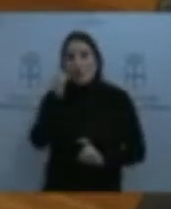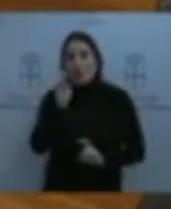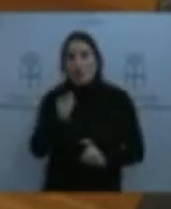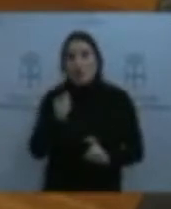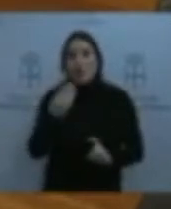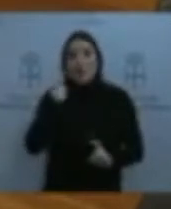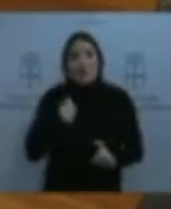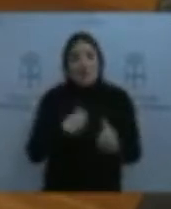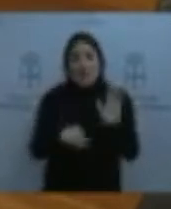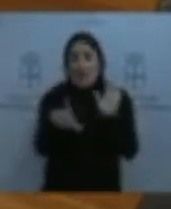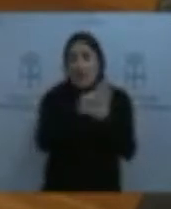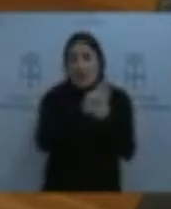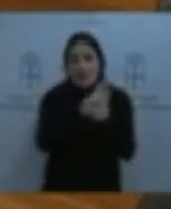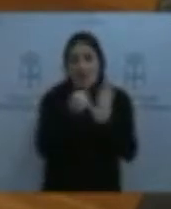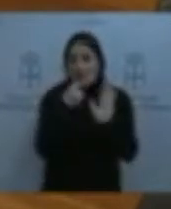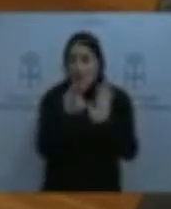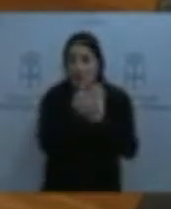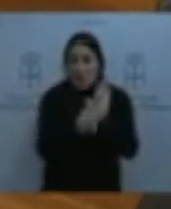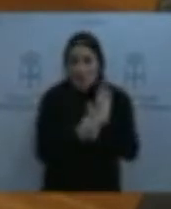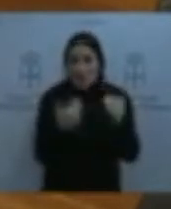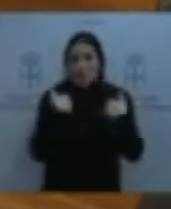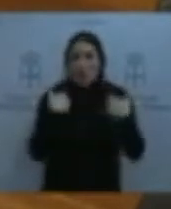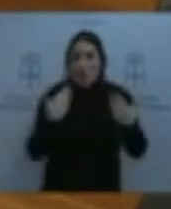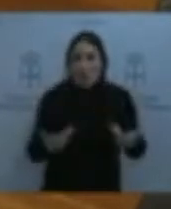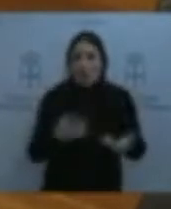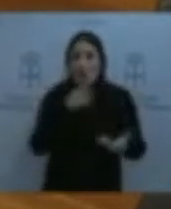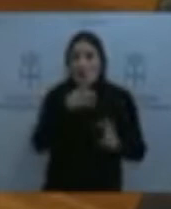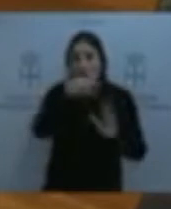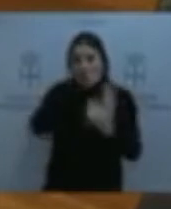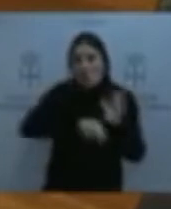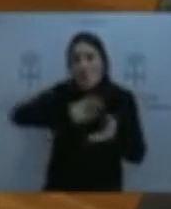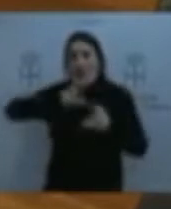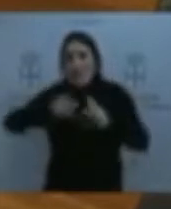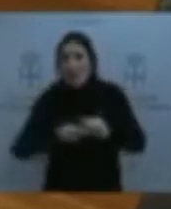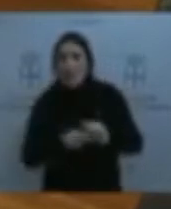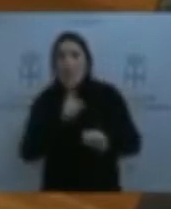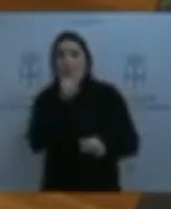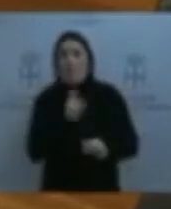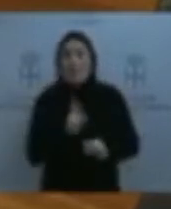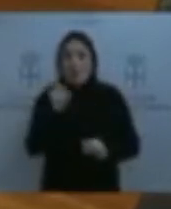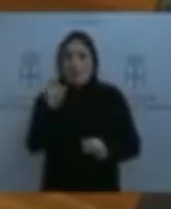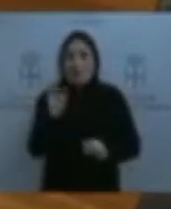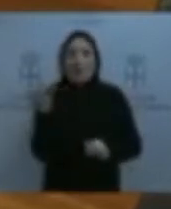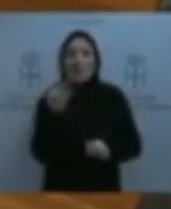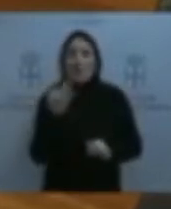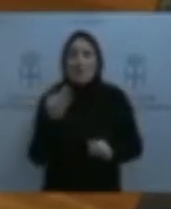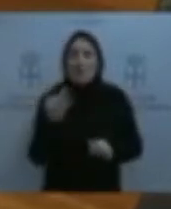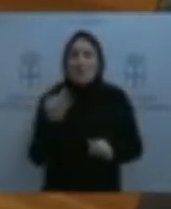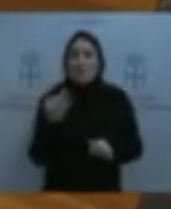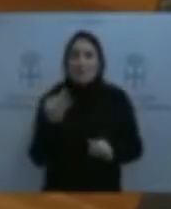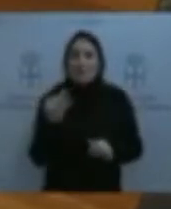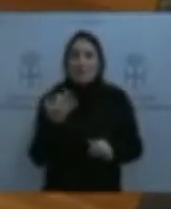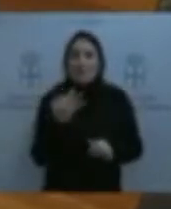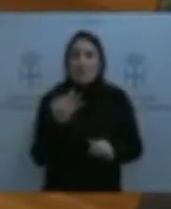establecidas en la normativa de fundaciones. En aplicación de estas normativas, las fundaciones deben proceder efectivamente